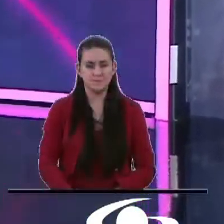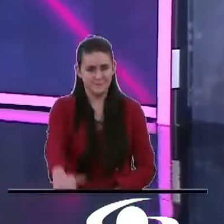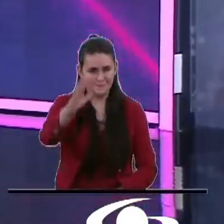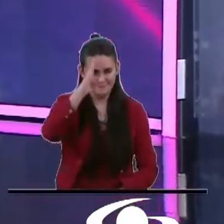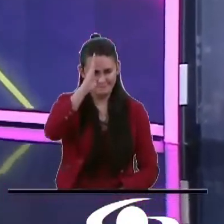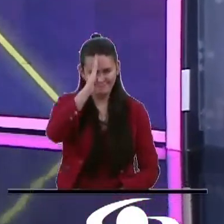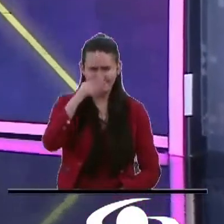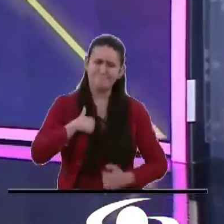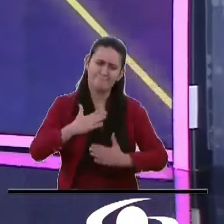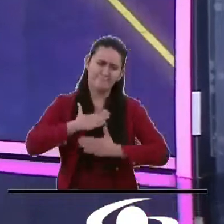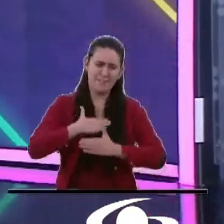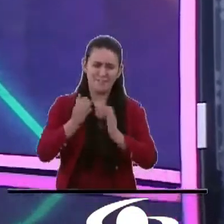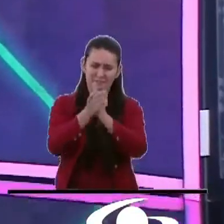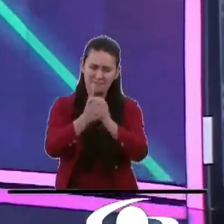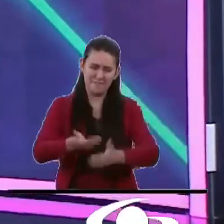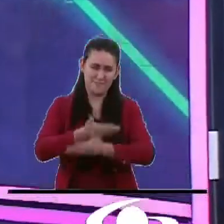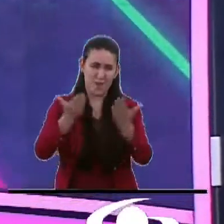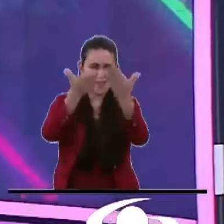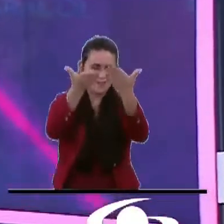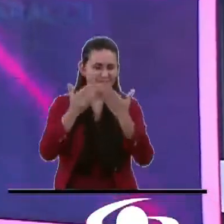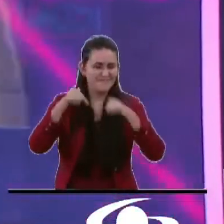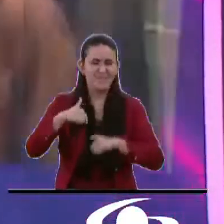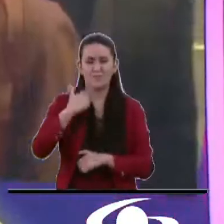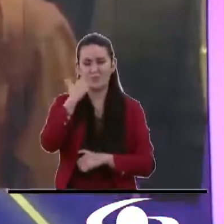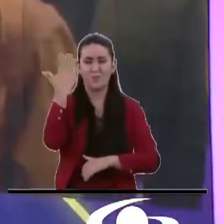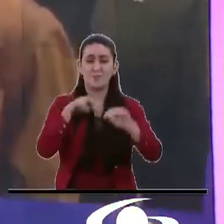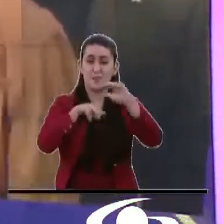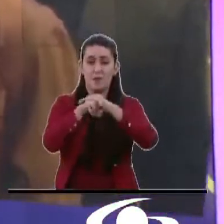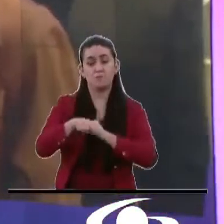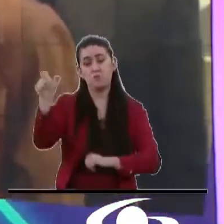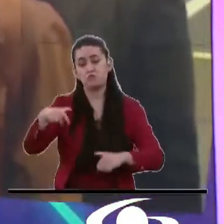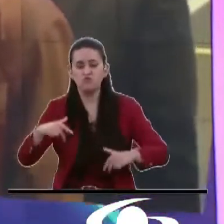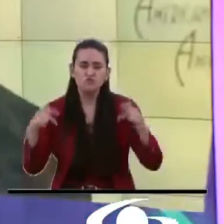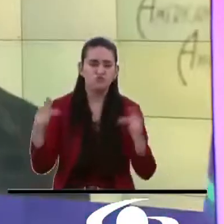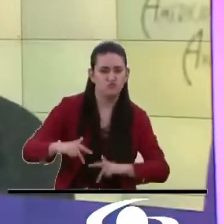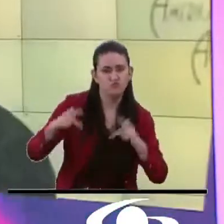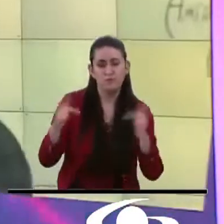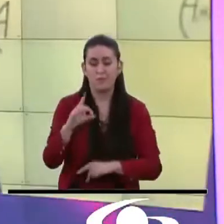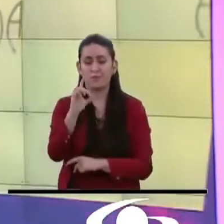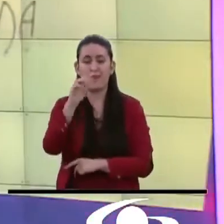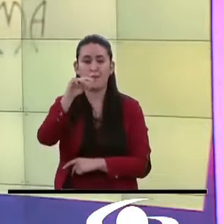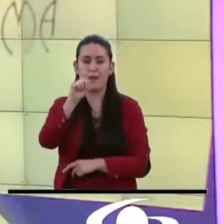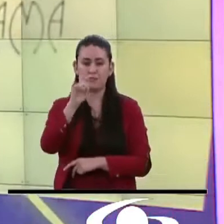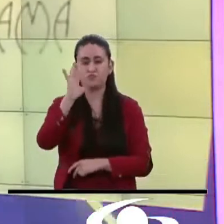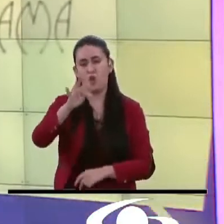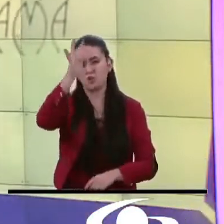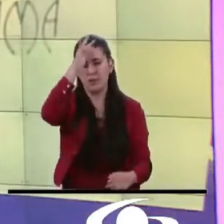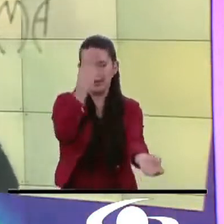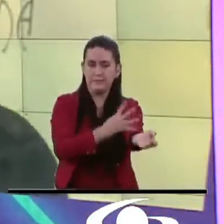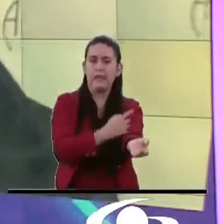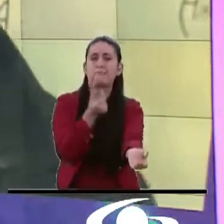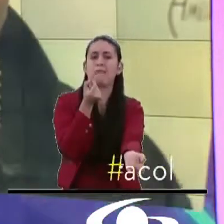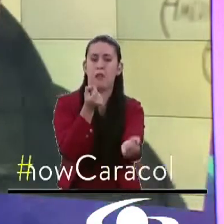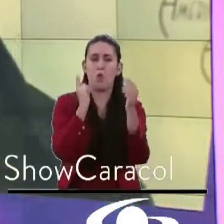Hola, hola, qué alegría saludarlos y darles la bienvenida a Show Caracol. El rapero estadounidense DMX se encuentra hospitalizado y en delicado estado de